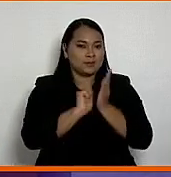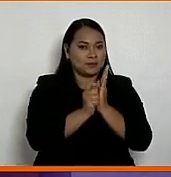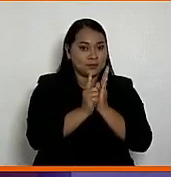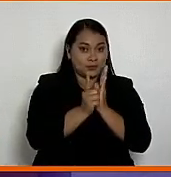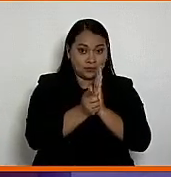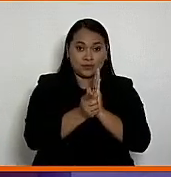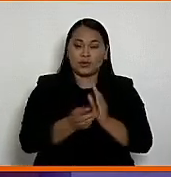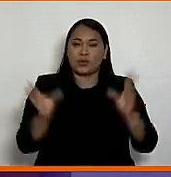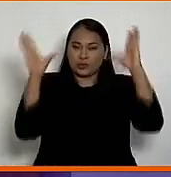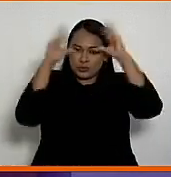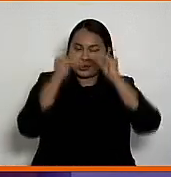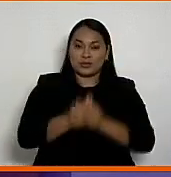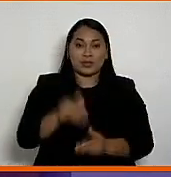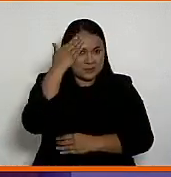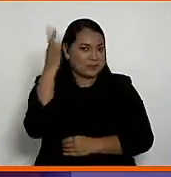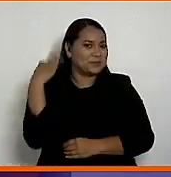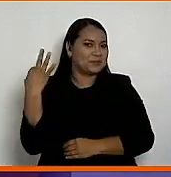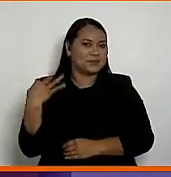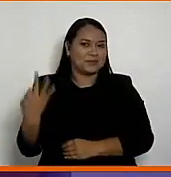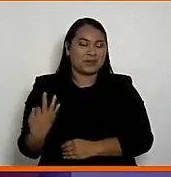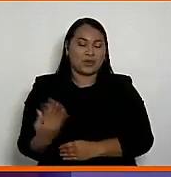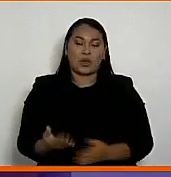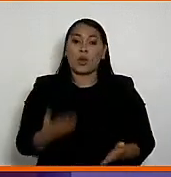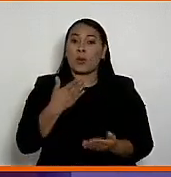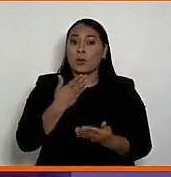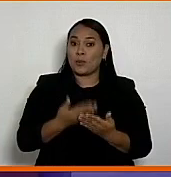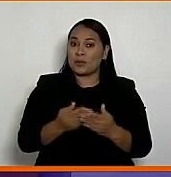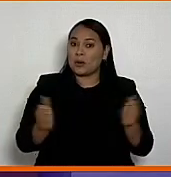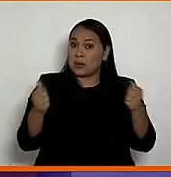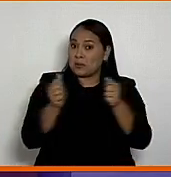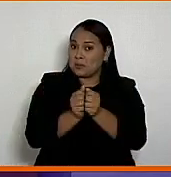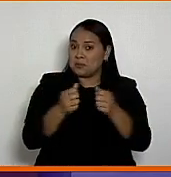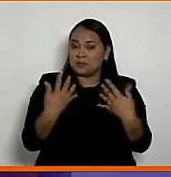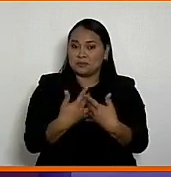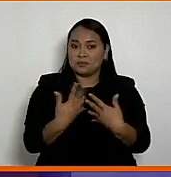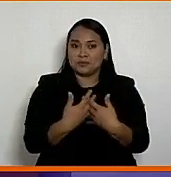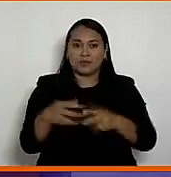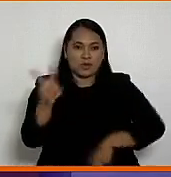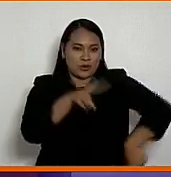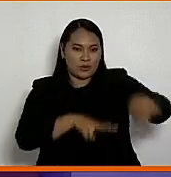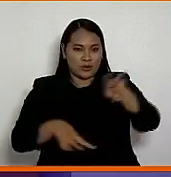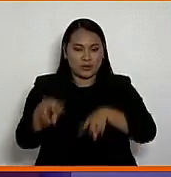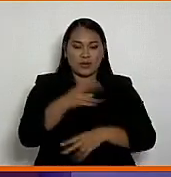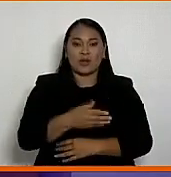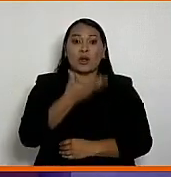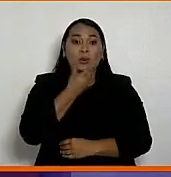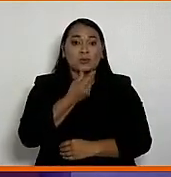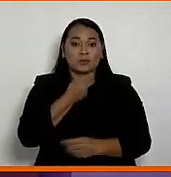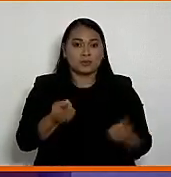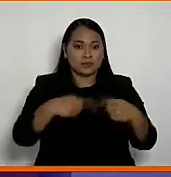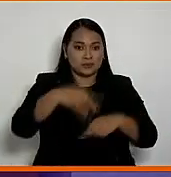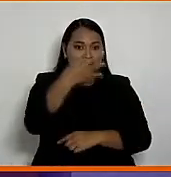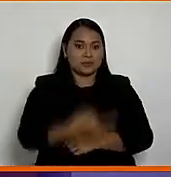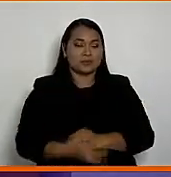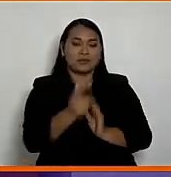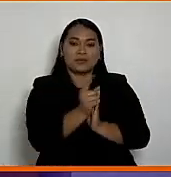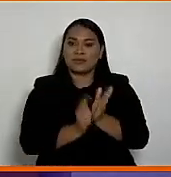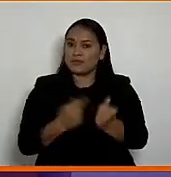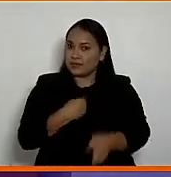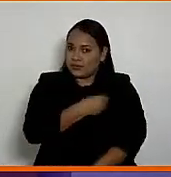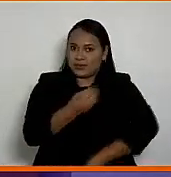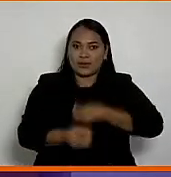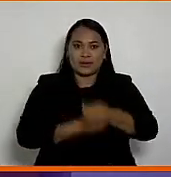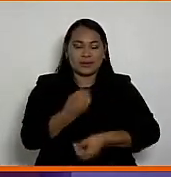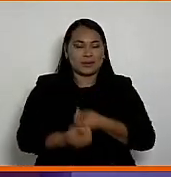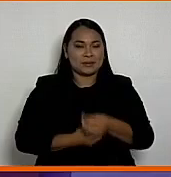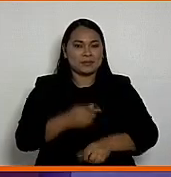noche. Te saluda Francini Zúñiga en compañía de nuestro auditor y notario, quienes están para dar transparencia a cada uno de nuestros sorteos. Es momento